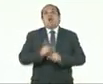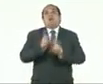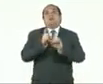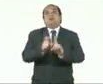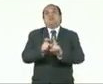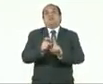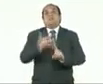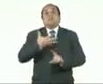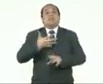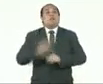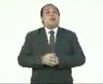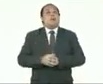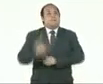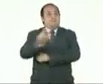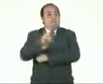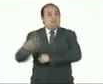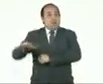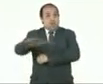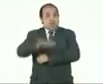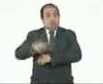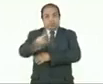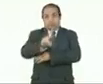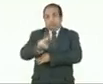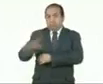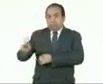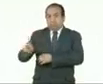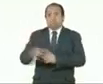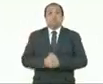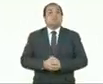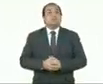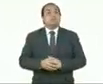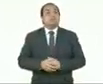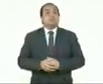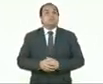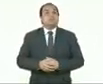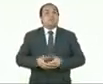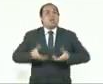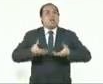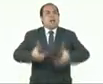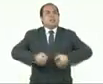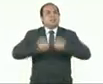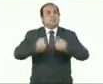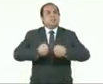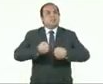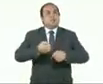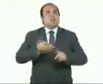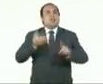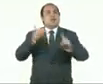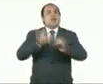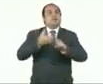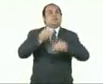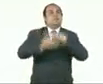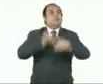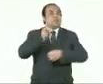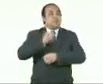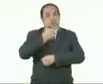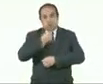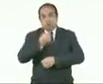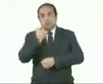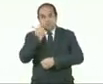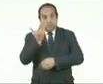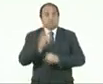ciudadanía espacios públicos y calles más seguras, que eso es lo que todas y todos queremos. Y